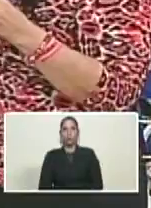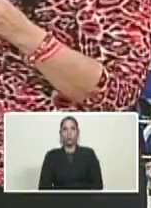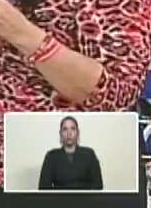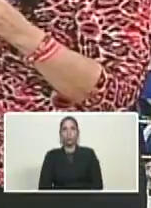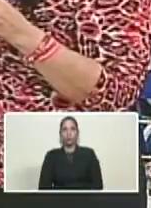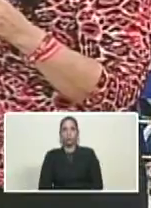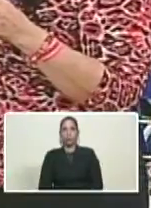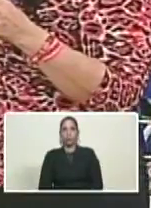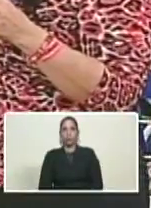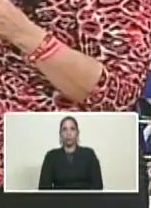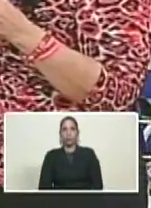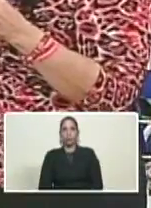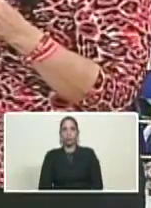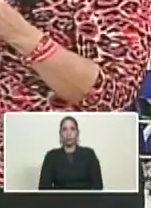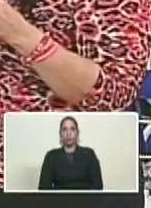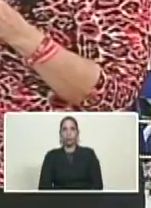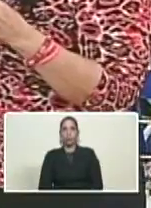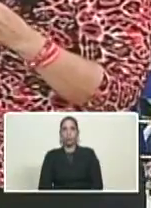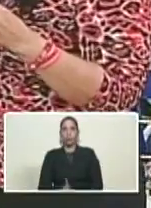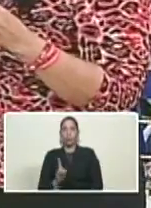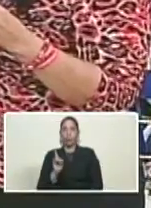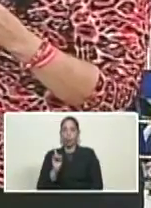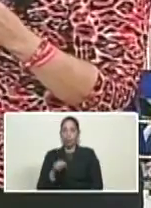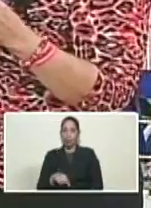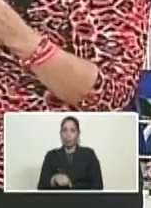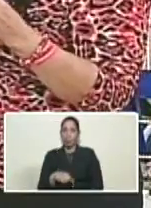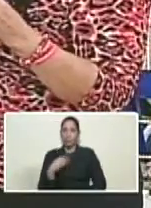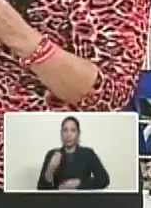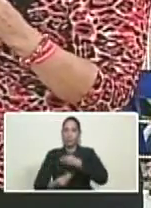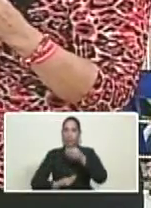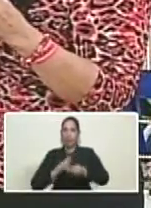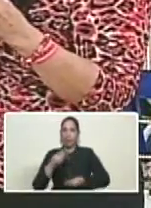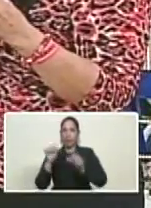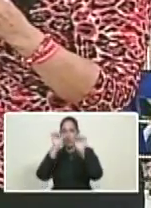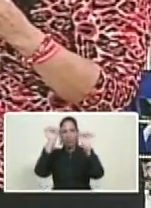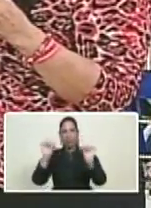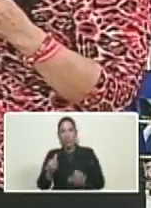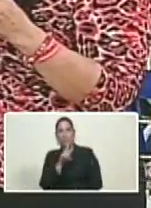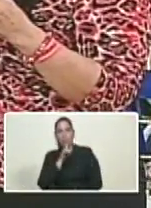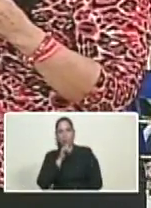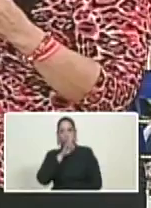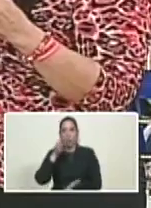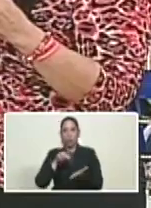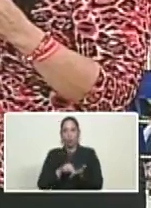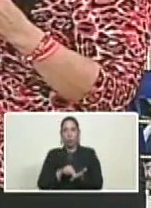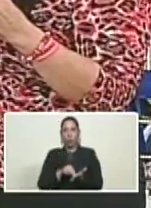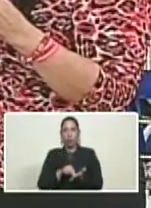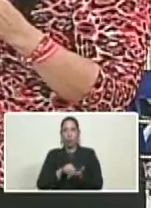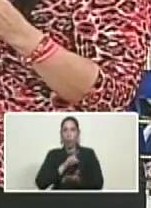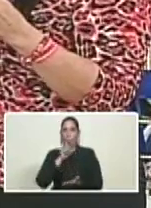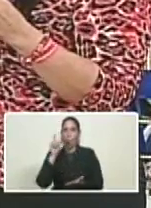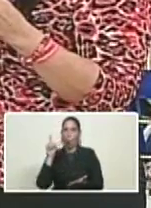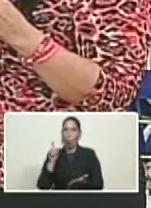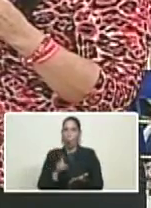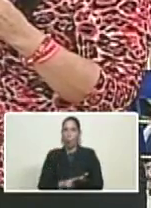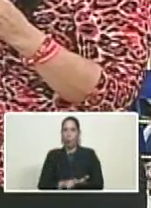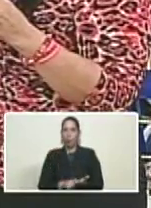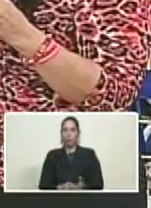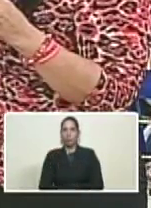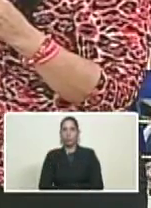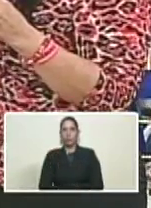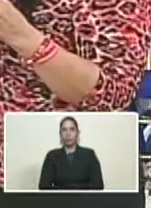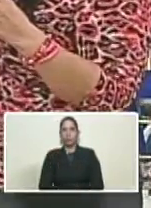Como otro punto, la implementación de un sistema de información nacional integrado que confluya con